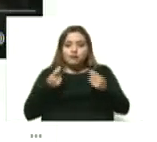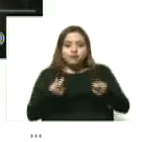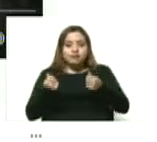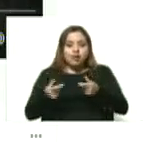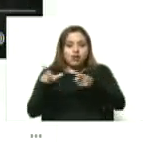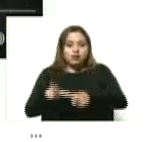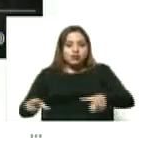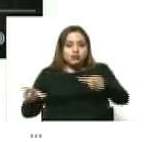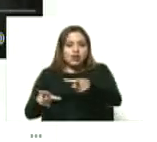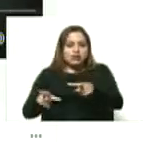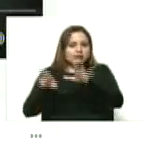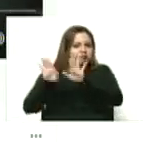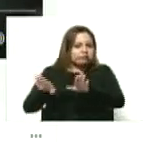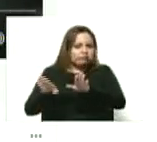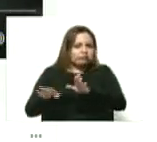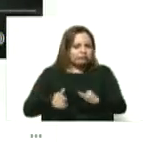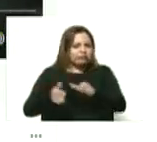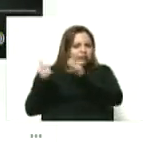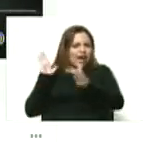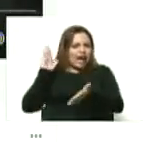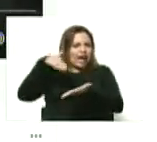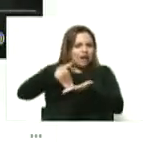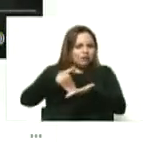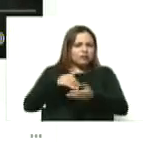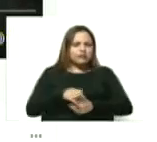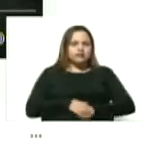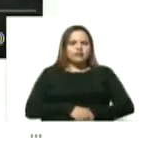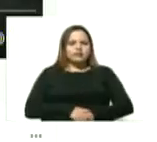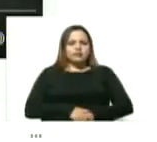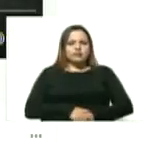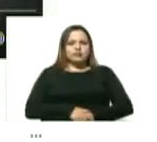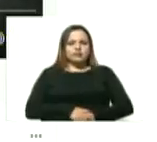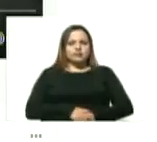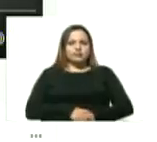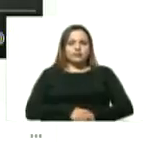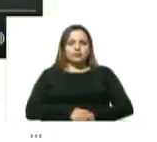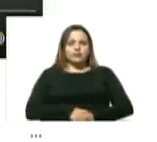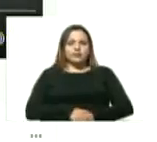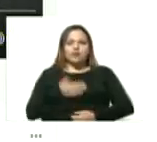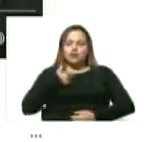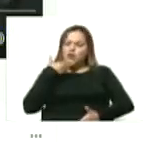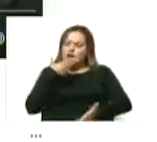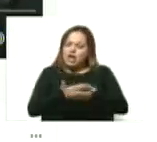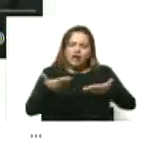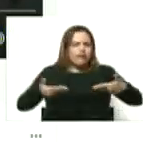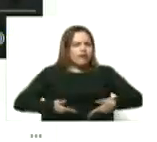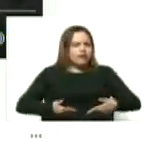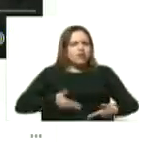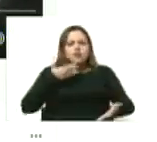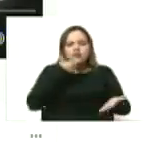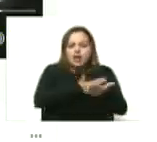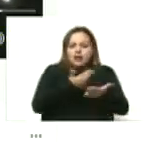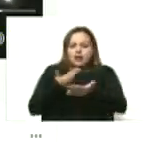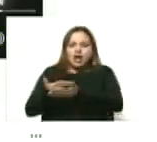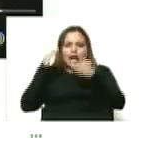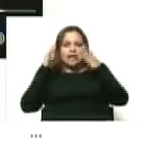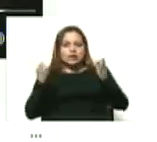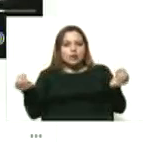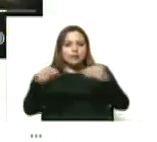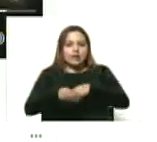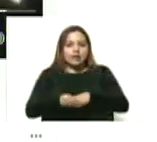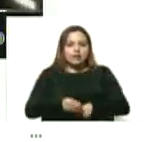refugios allá en Aragua, también en Maracay, ¿ok? Eso, bueno, le agradezco su esfuerzo, muchas gracias, estamos pendientes. Ahora